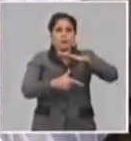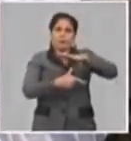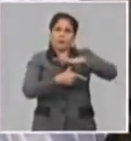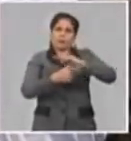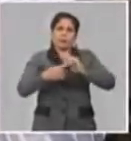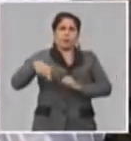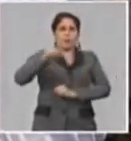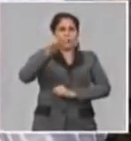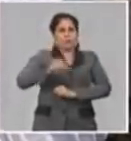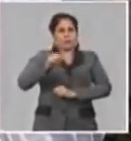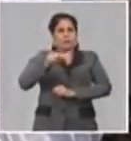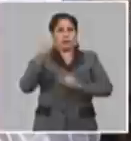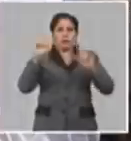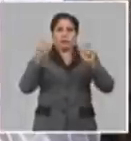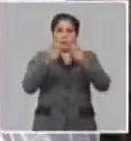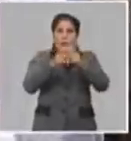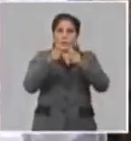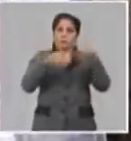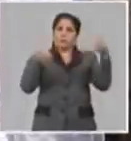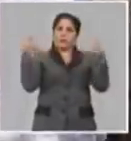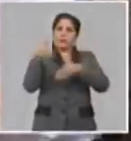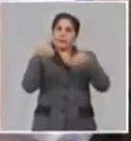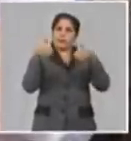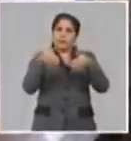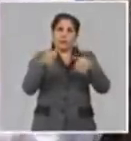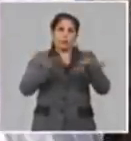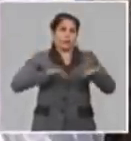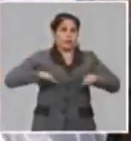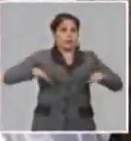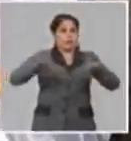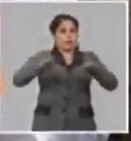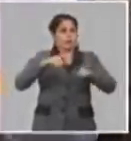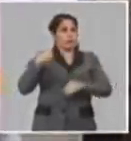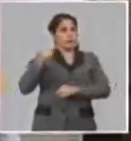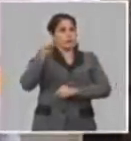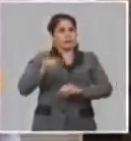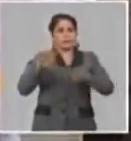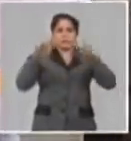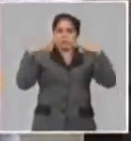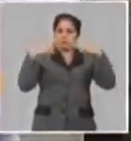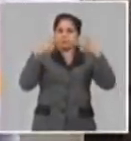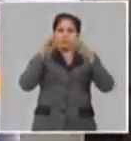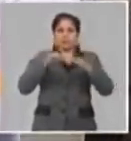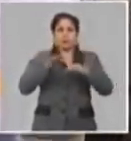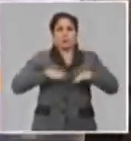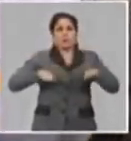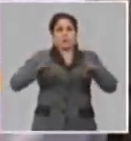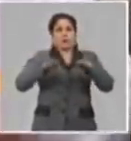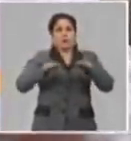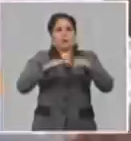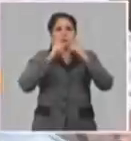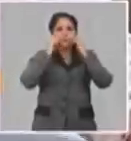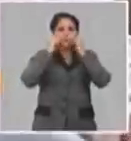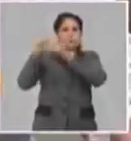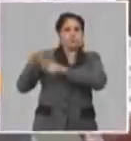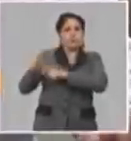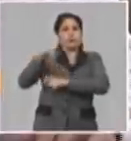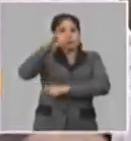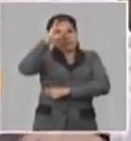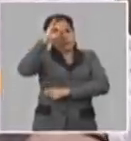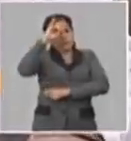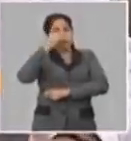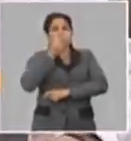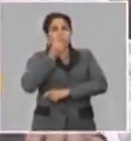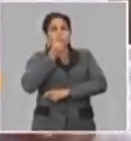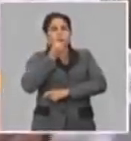Randy, todos los compañeros que están presentes en la mesa, bueno, todos los televidentes y radioyentes. Ya, nos podemos quitar en la sí, para que se entienda.